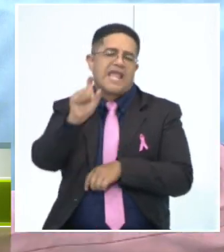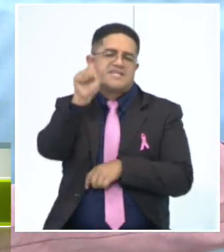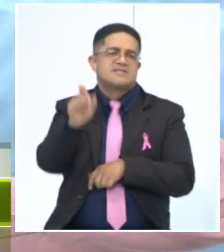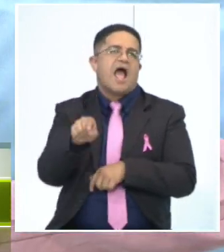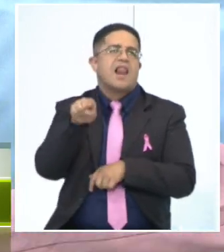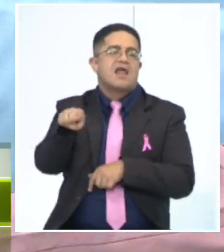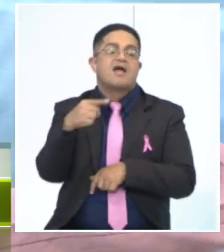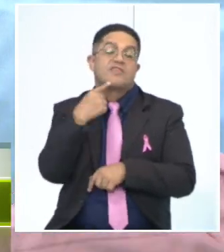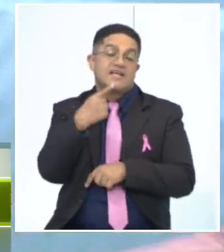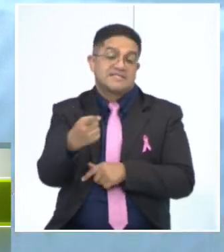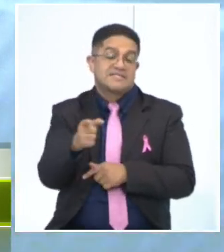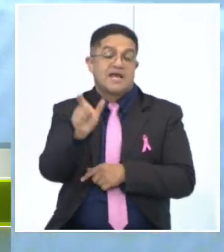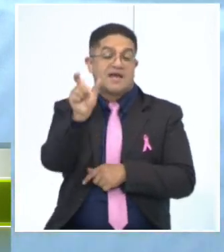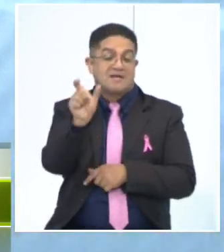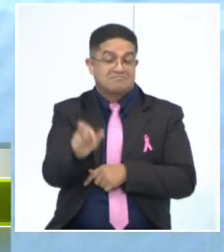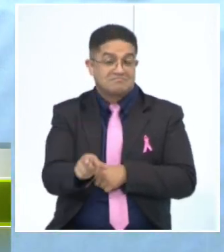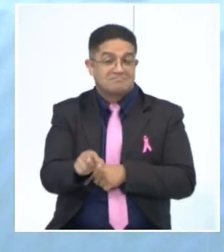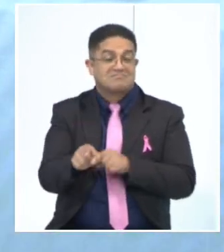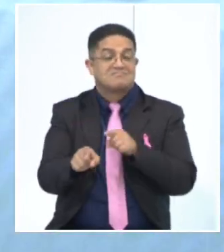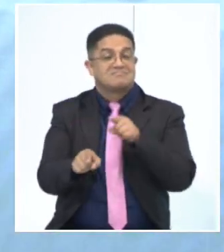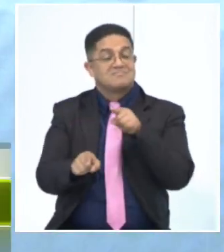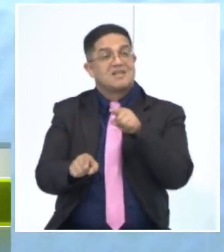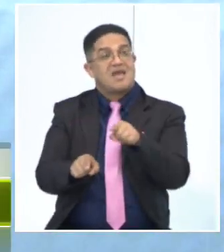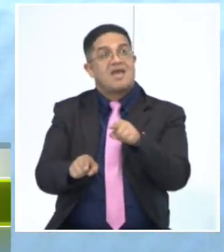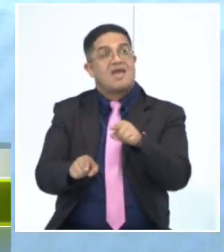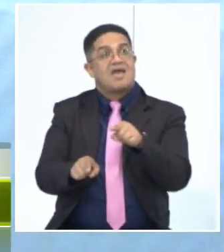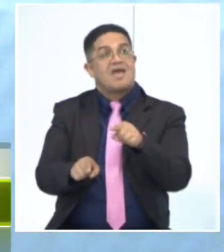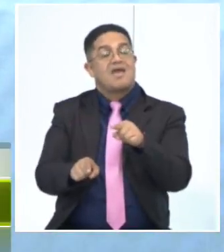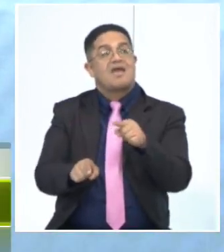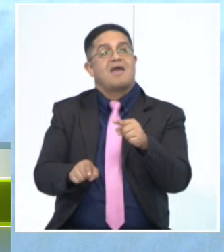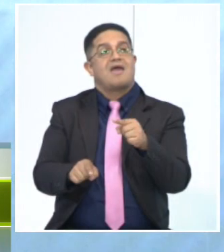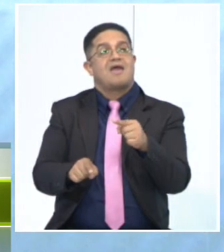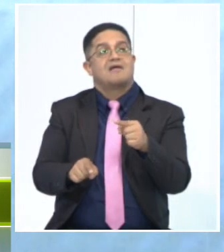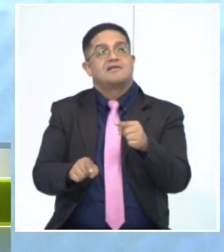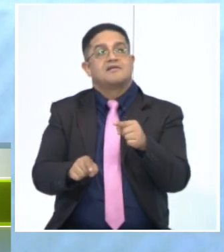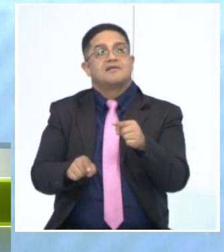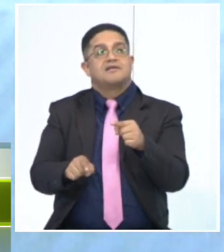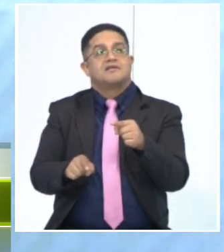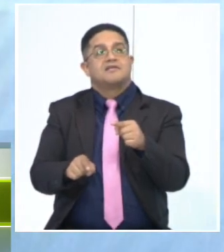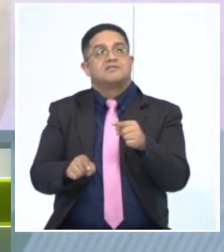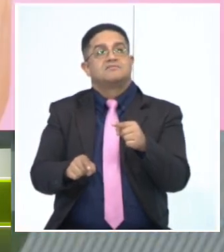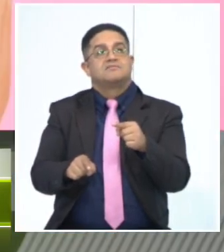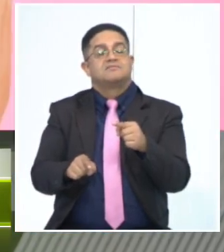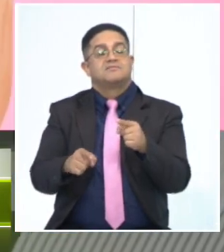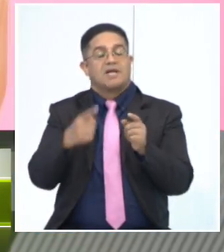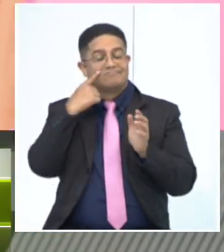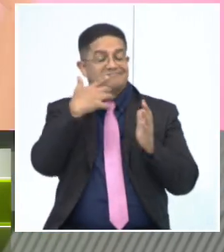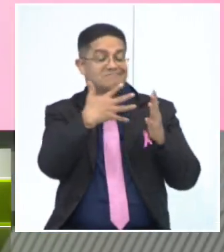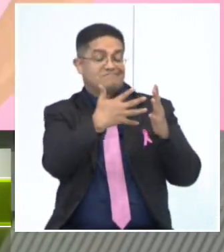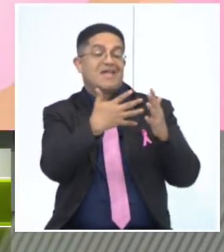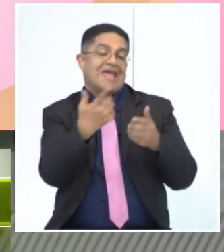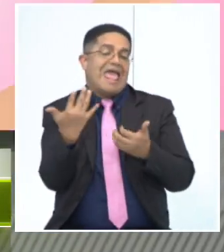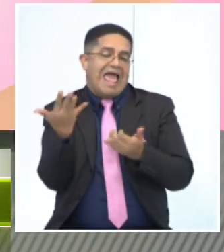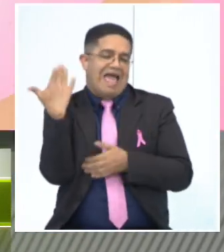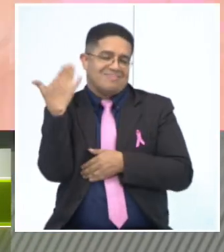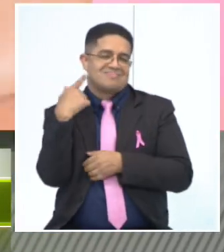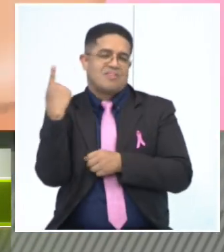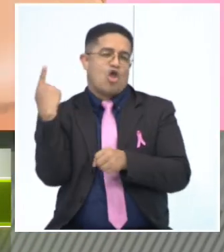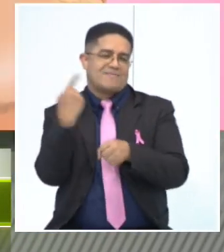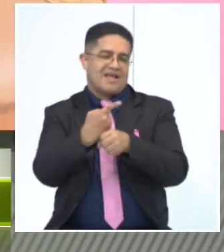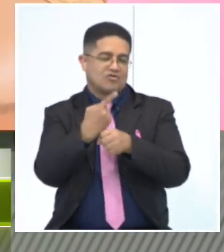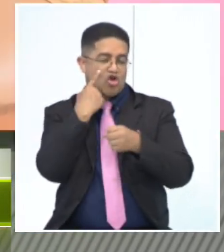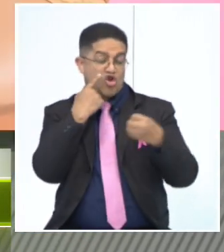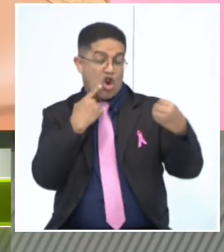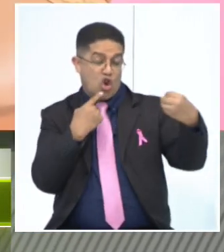que decía que las personas que se le hacía la resección parcial de la mama más radioterapia, es obligatorio hacer la radioterapia, tenían la